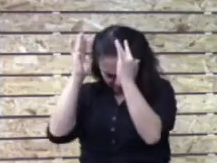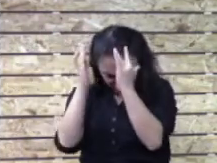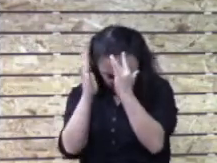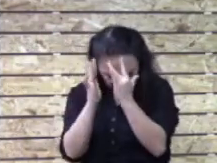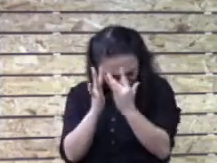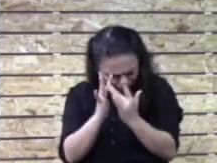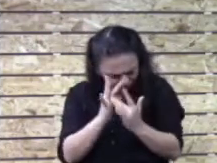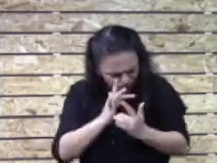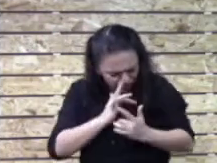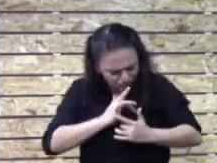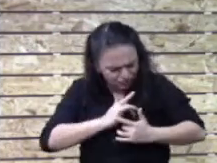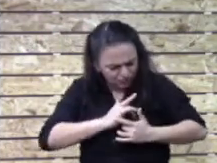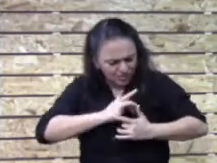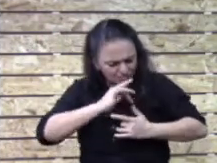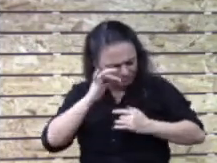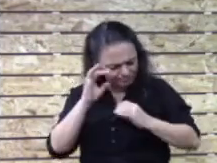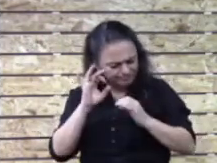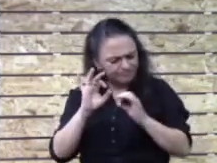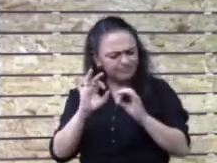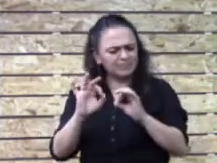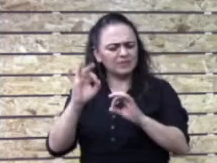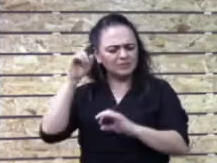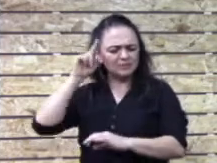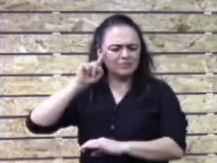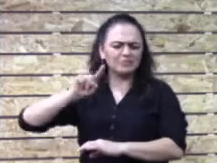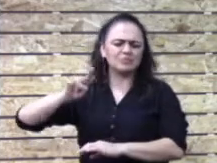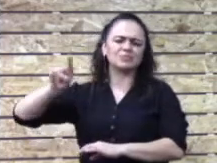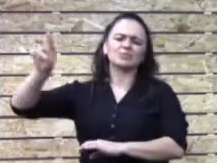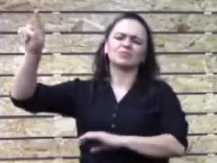perfecta voluntad.